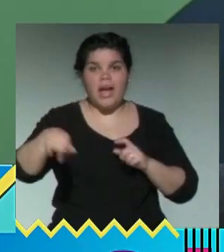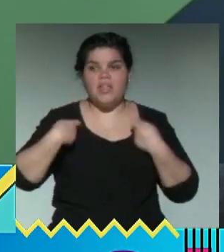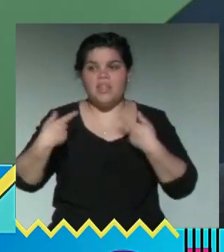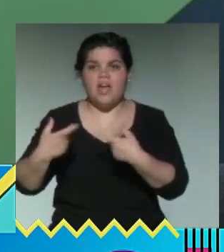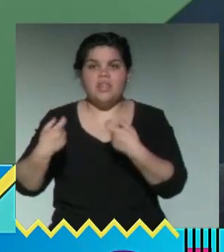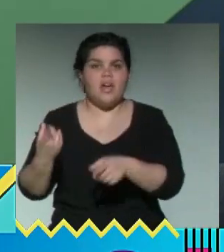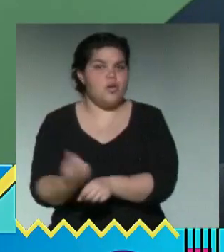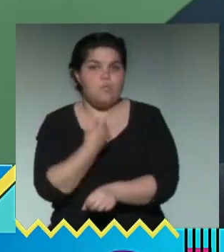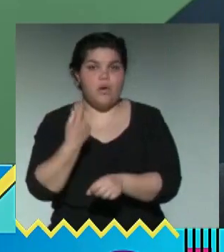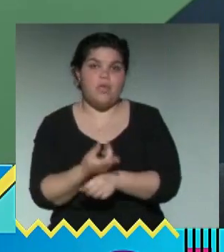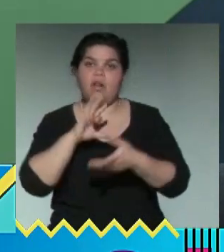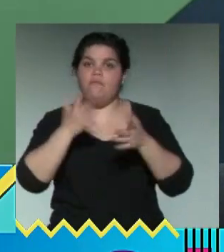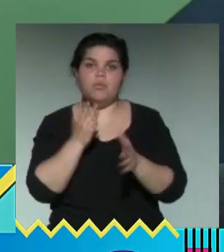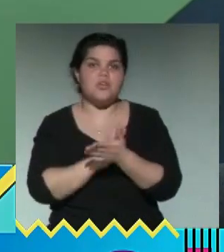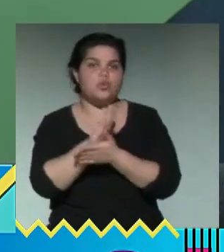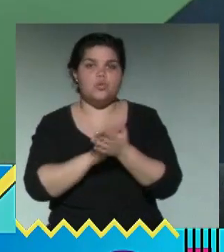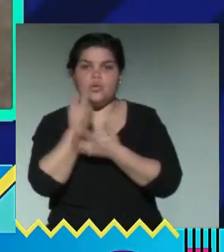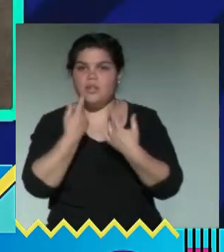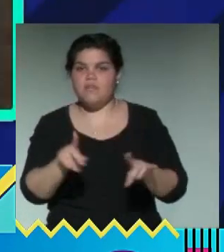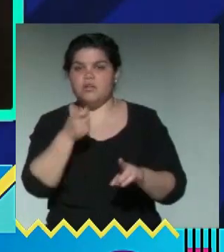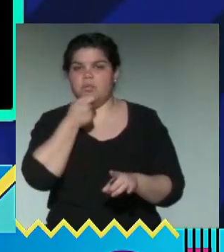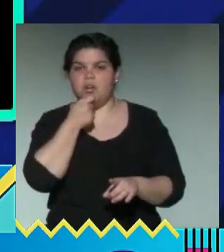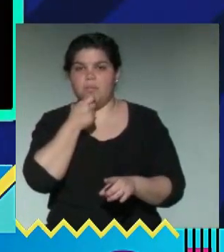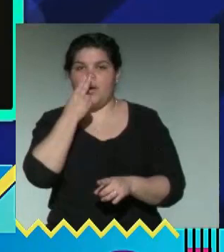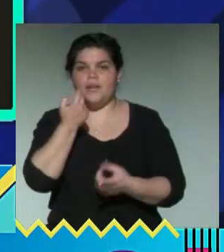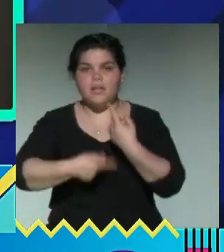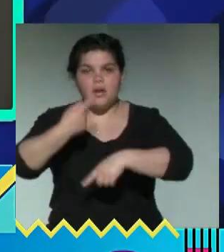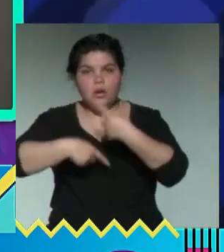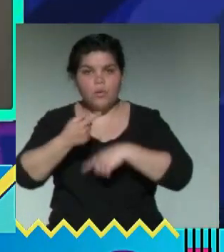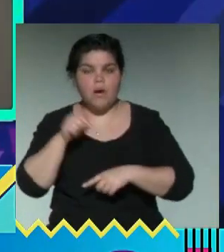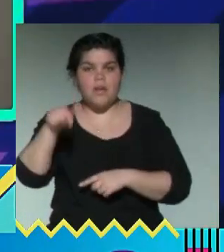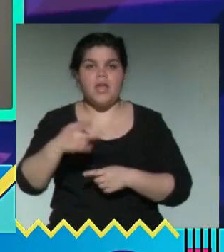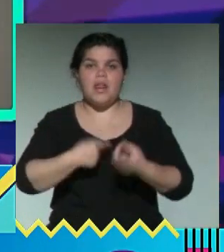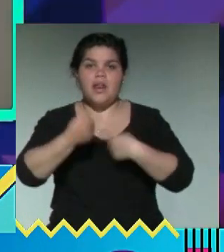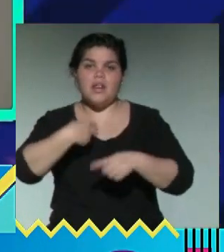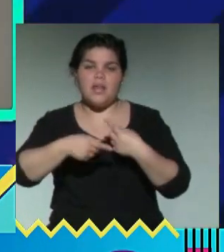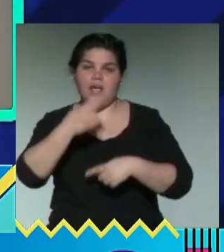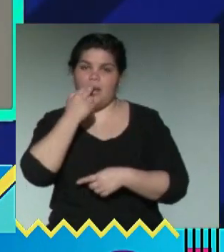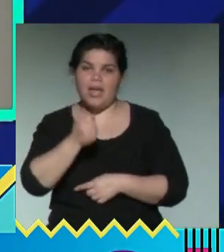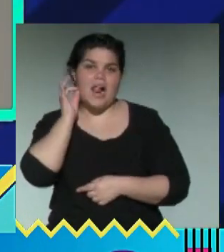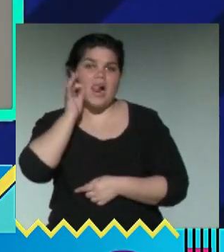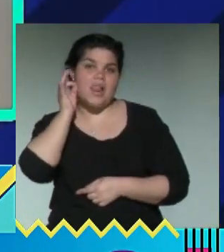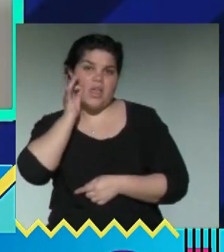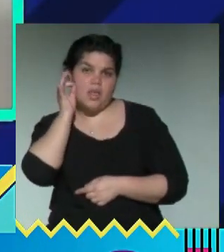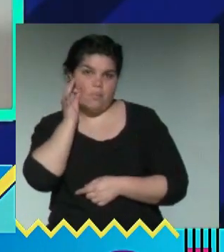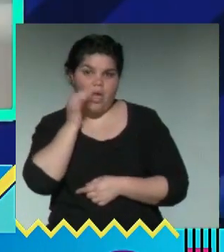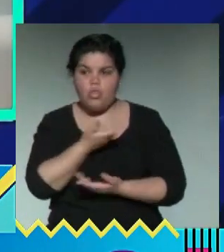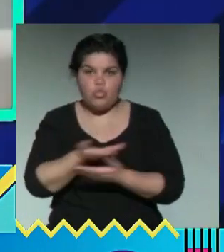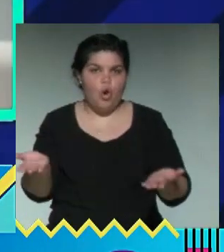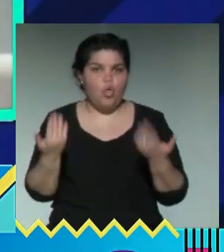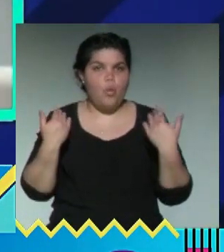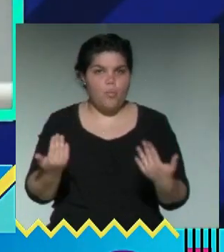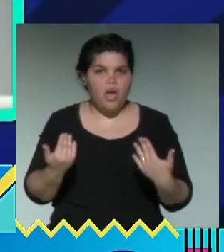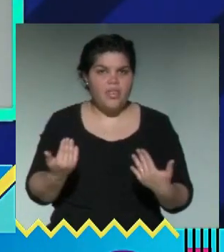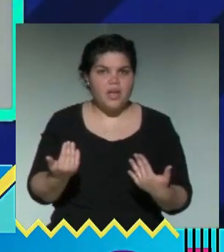otra alternativa posible, como es las energías renovables, energías limpias que están al alcance de cualquier lugar, de